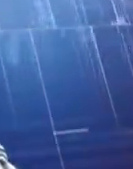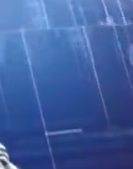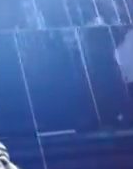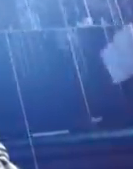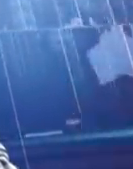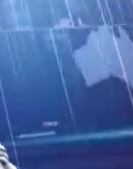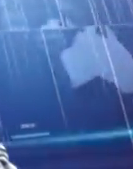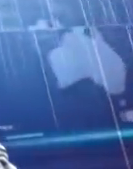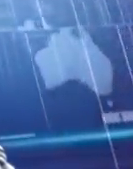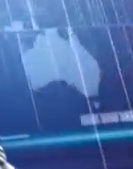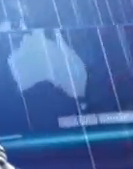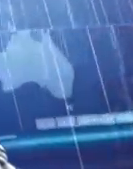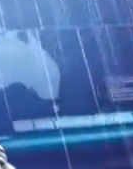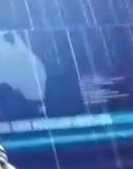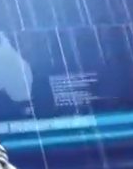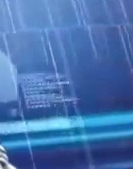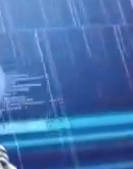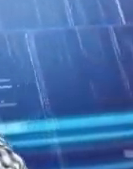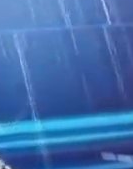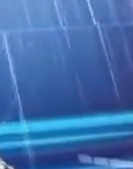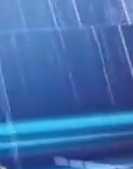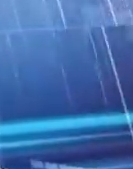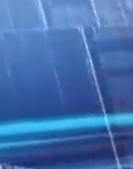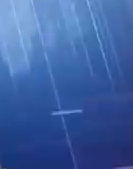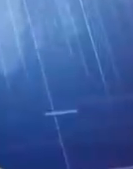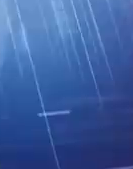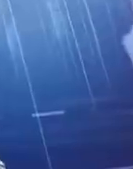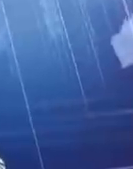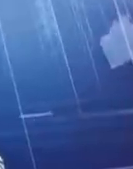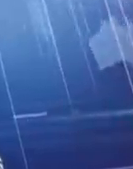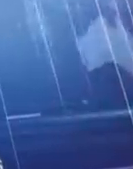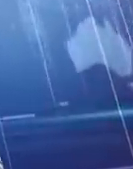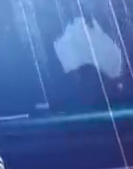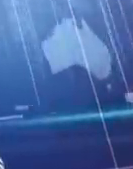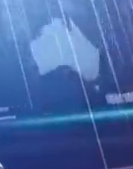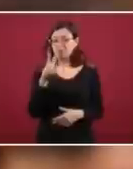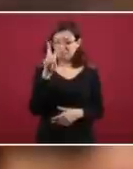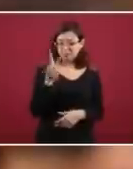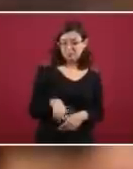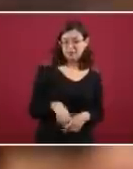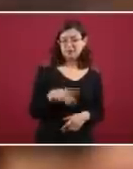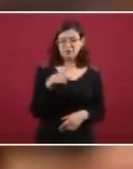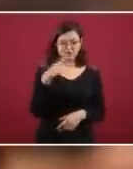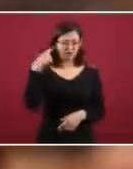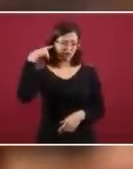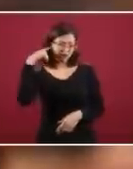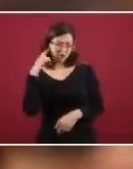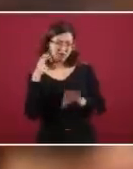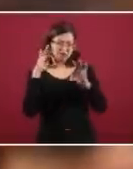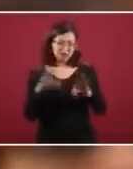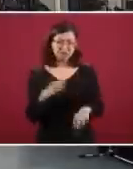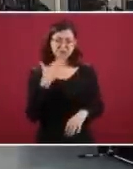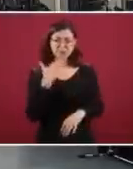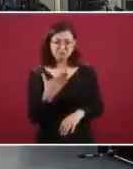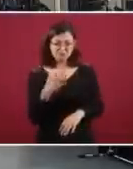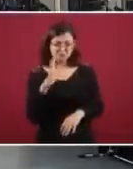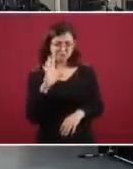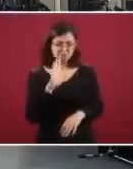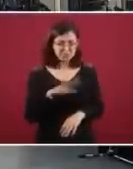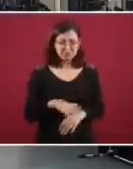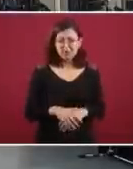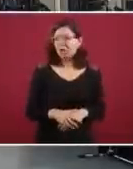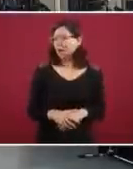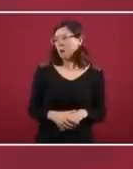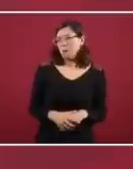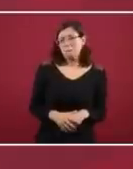se resguarda en México la libertad de expresión de todos y también de Evo, así lo dijo. Estos audios son verídicos. No tengo información